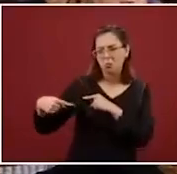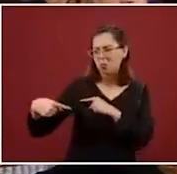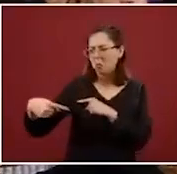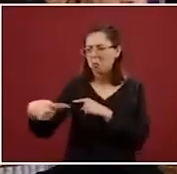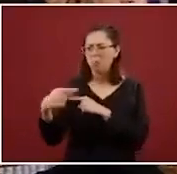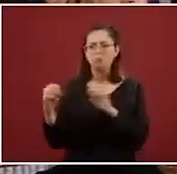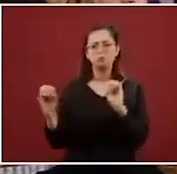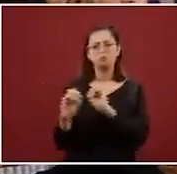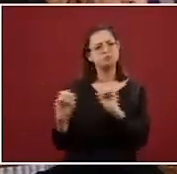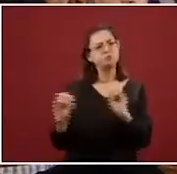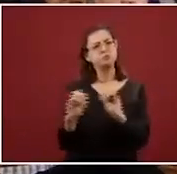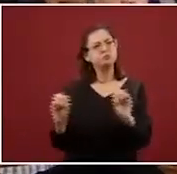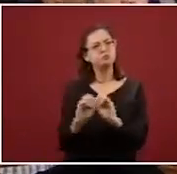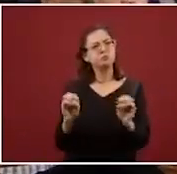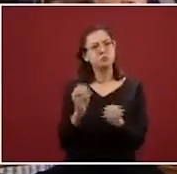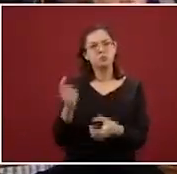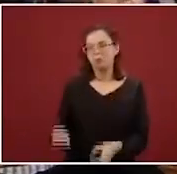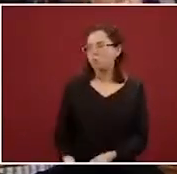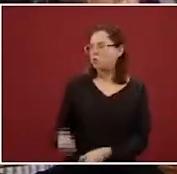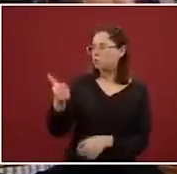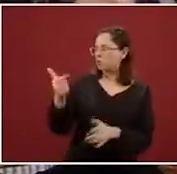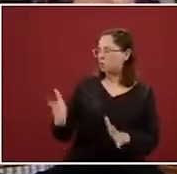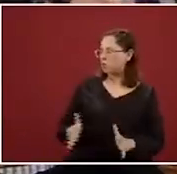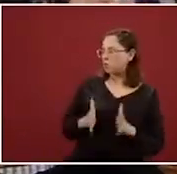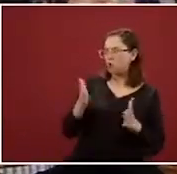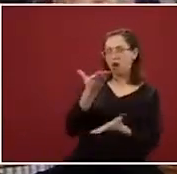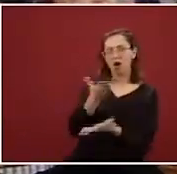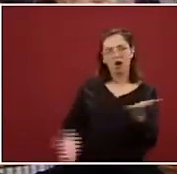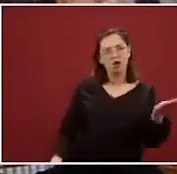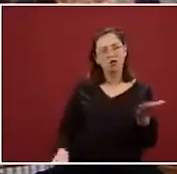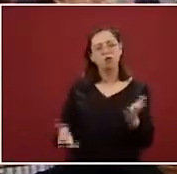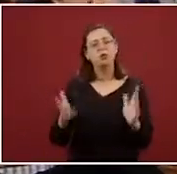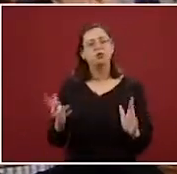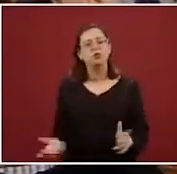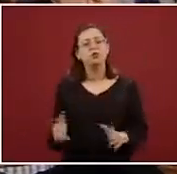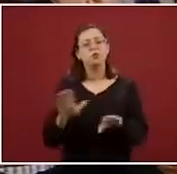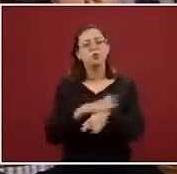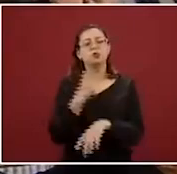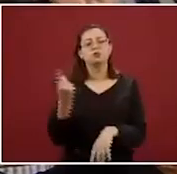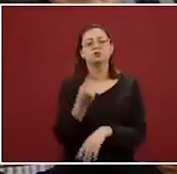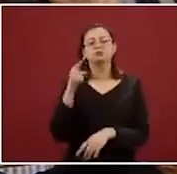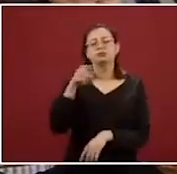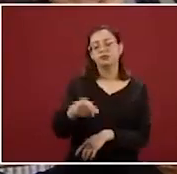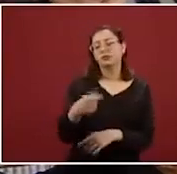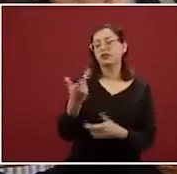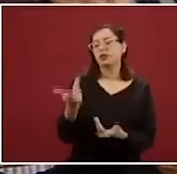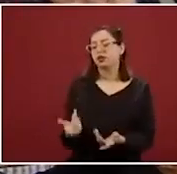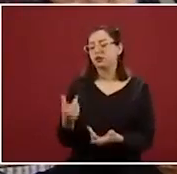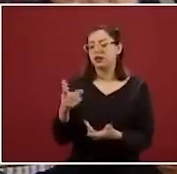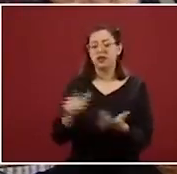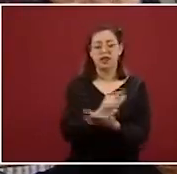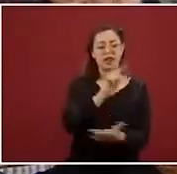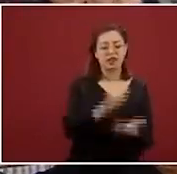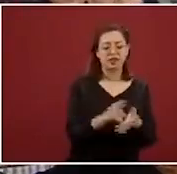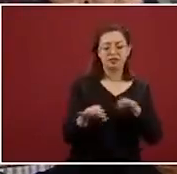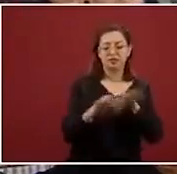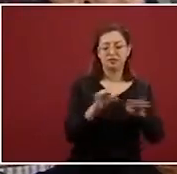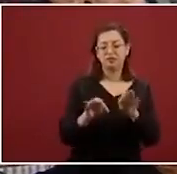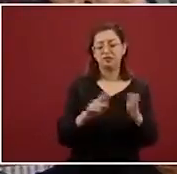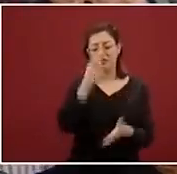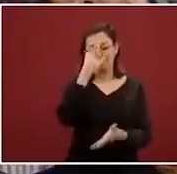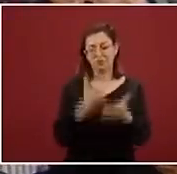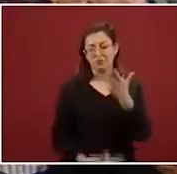está violando las leyes laborales, que incluso también violando el T-MEC en el capítulo laboral, a pesar de que